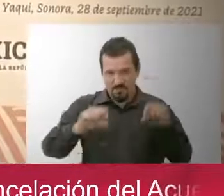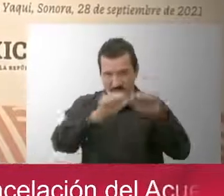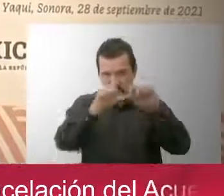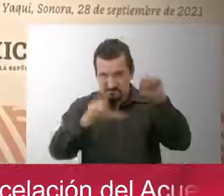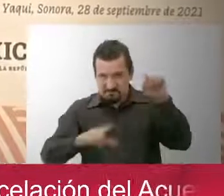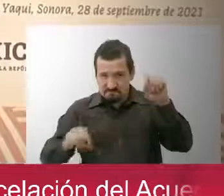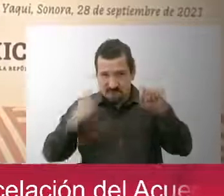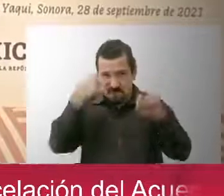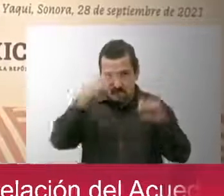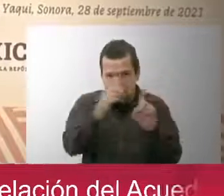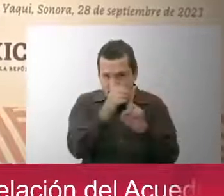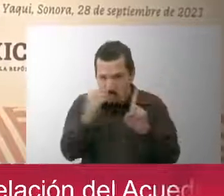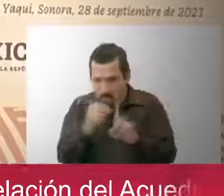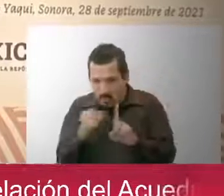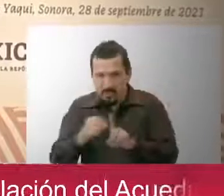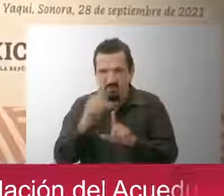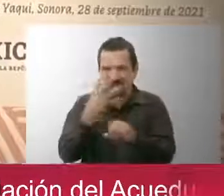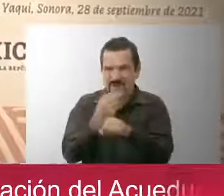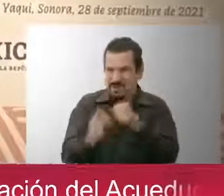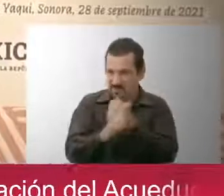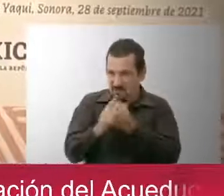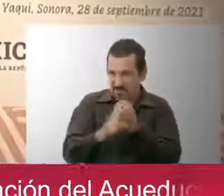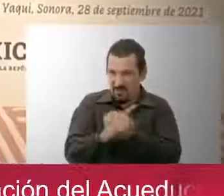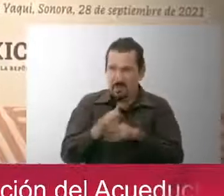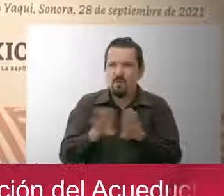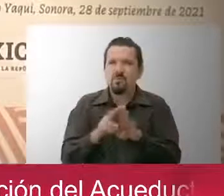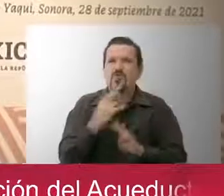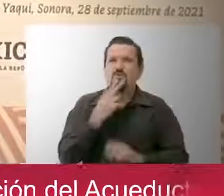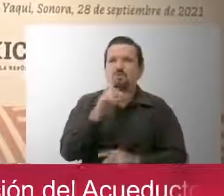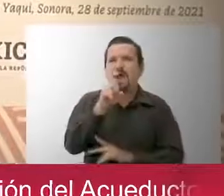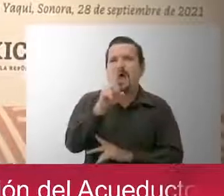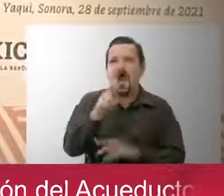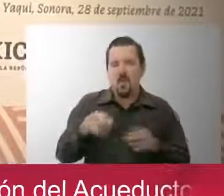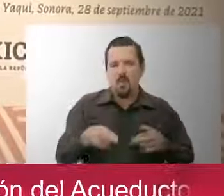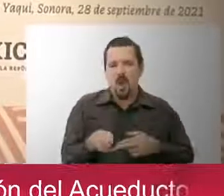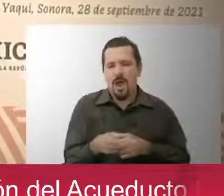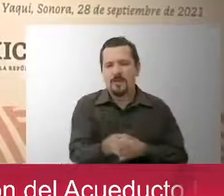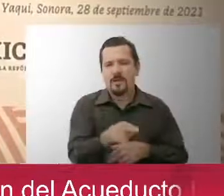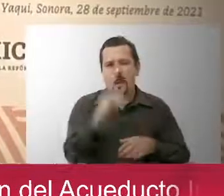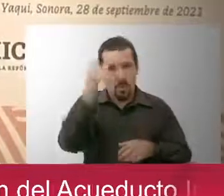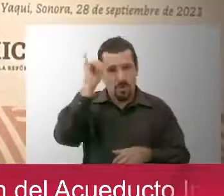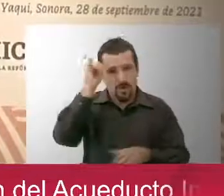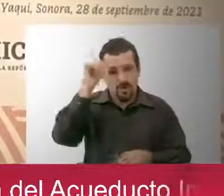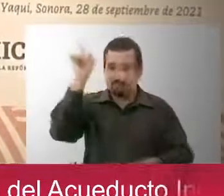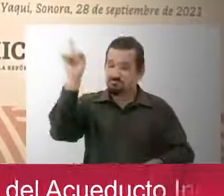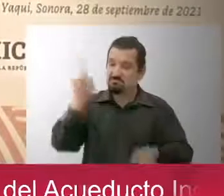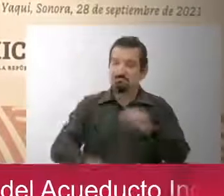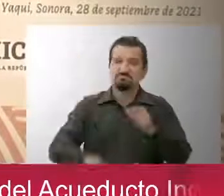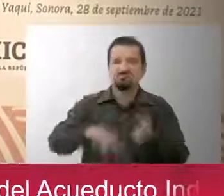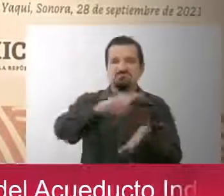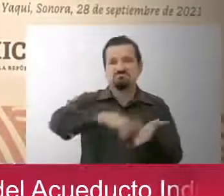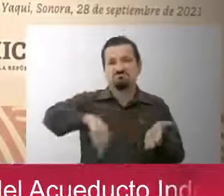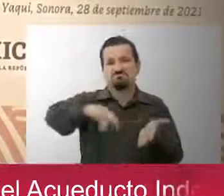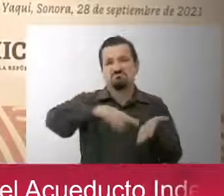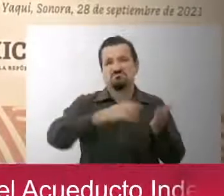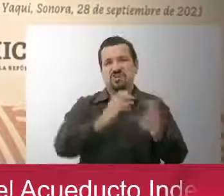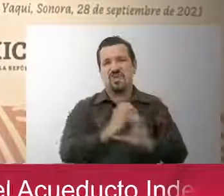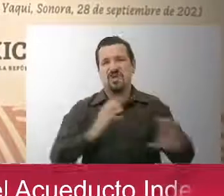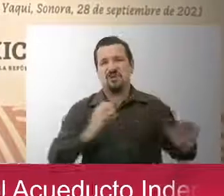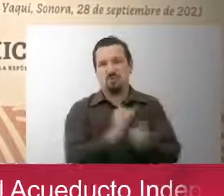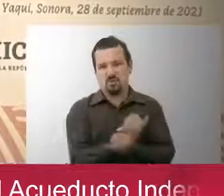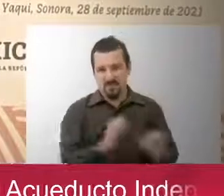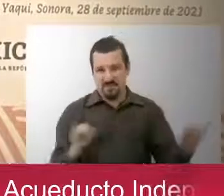en los usos de las aguas de la cuenca del río yaqui será entonces cancelar la operación de la conducta independencia y